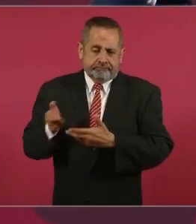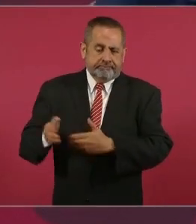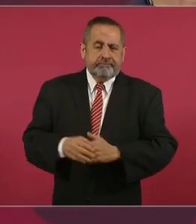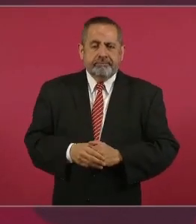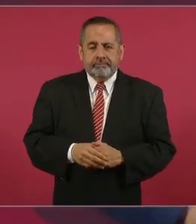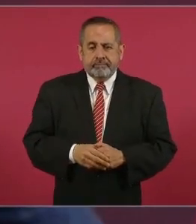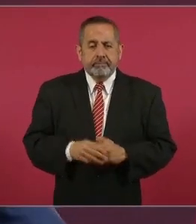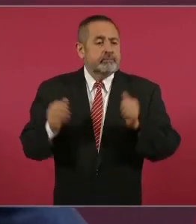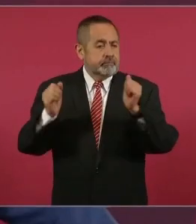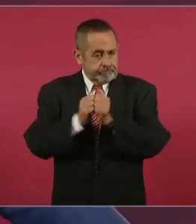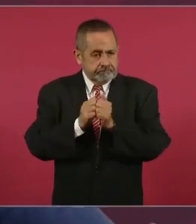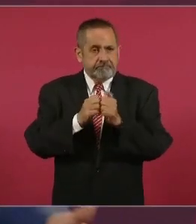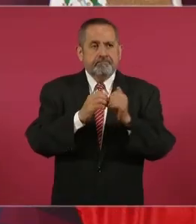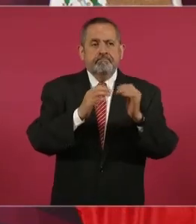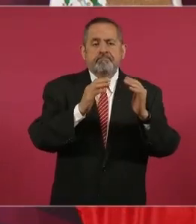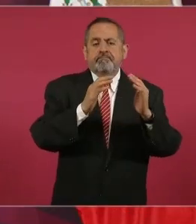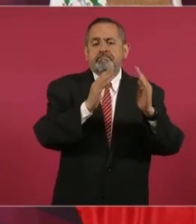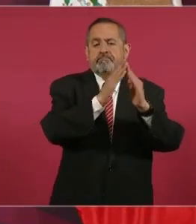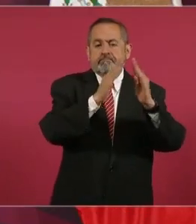con sus cuarteles